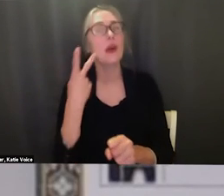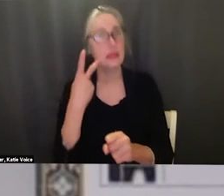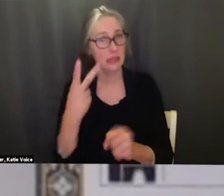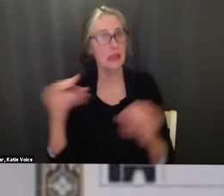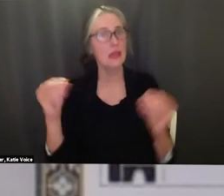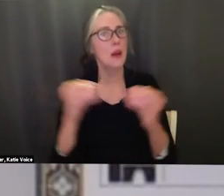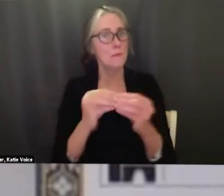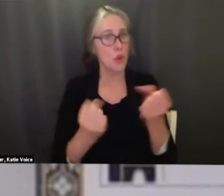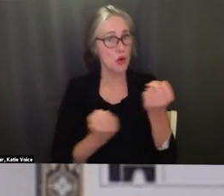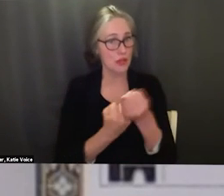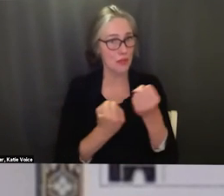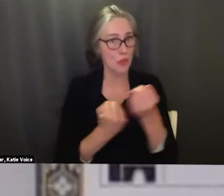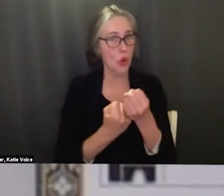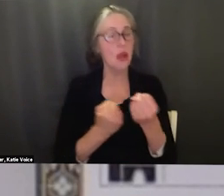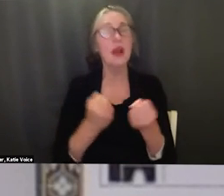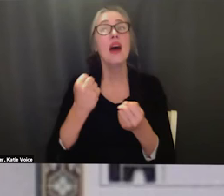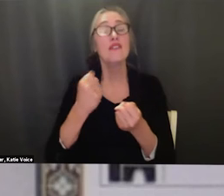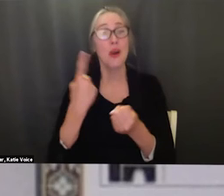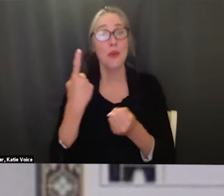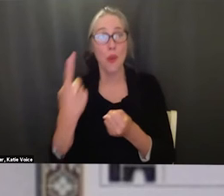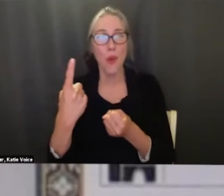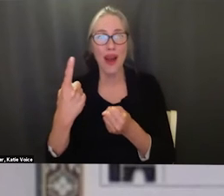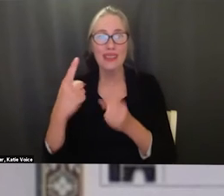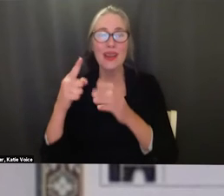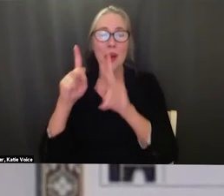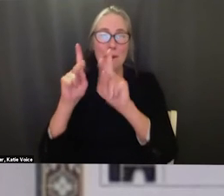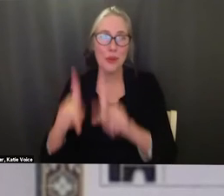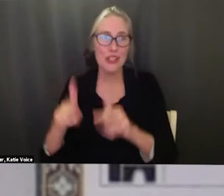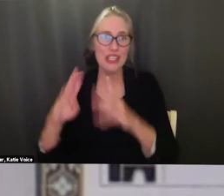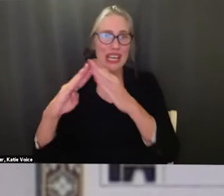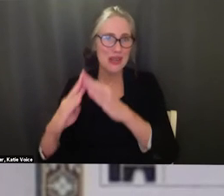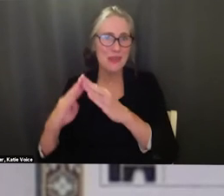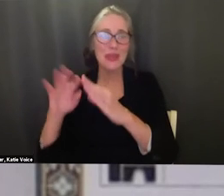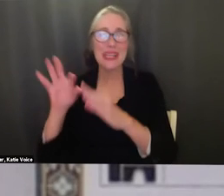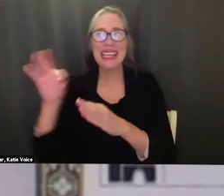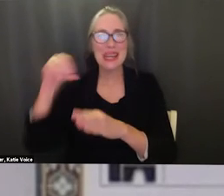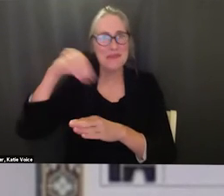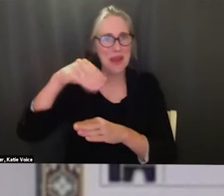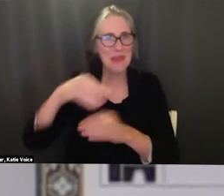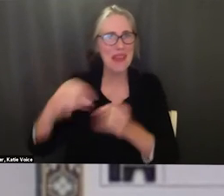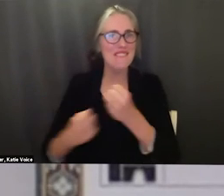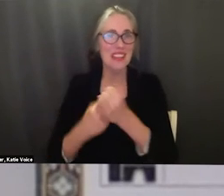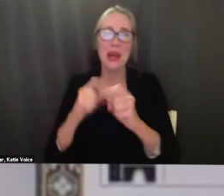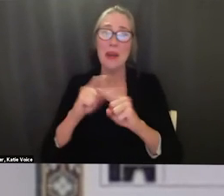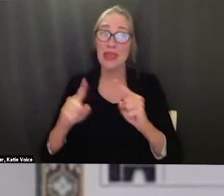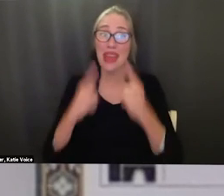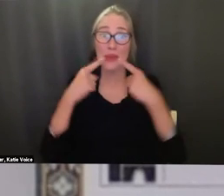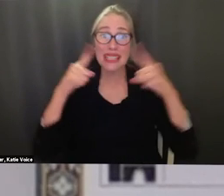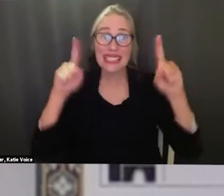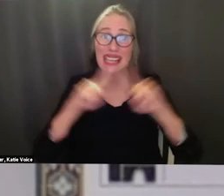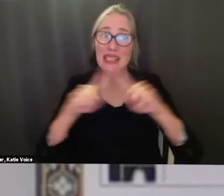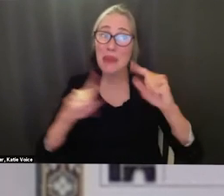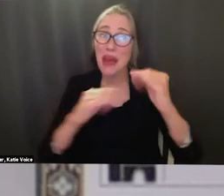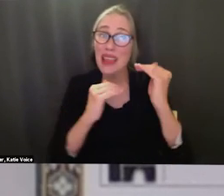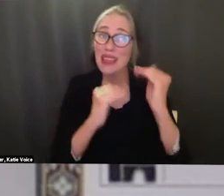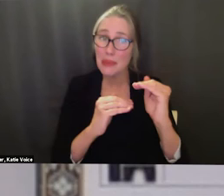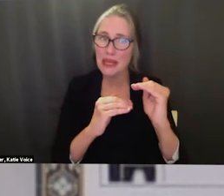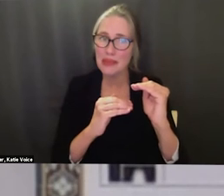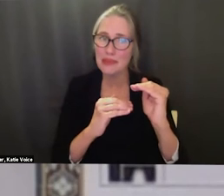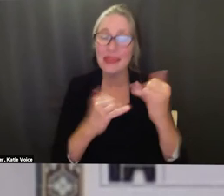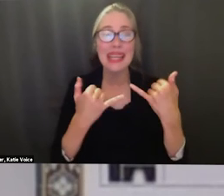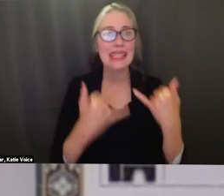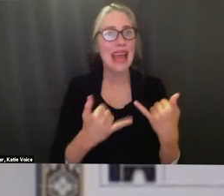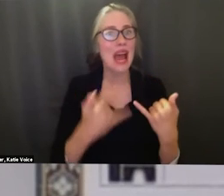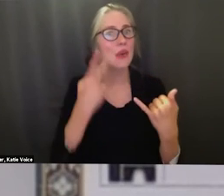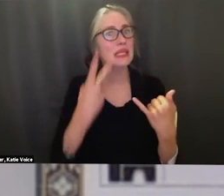los donantes de la comunidad que han hecho a lo largo de los años. Es un programa exitoso, pero era limitado. Y ahora como lo veo que es parte de